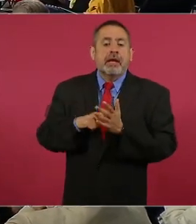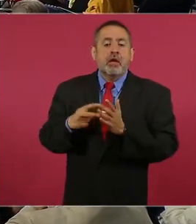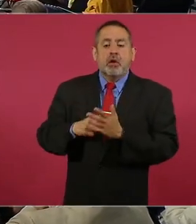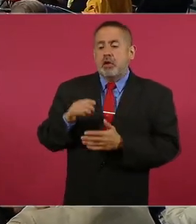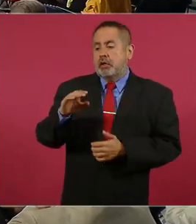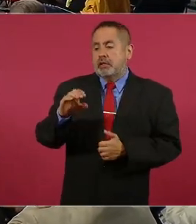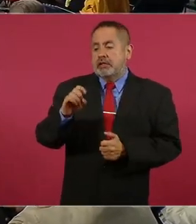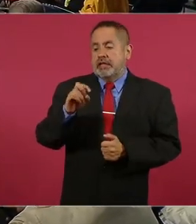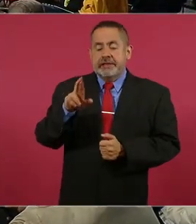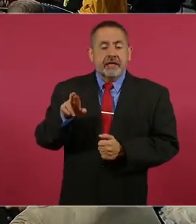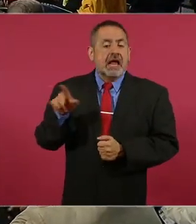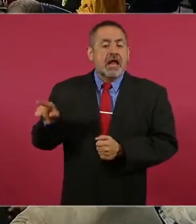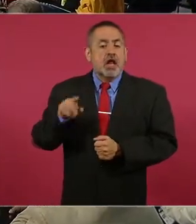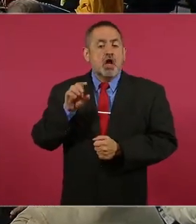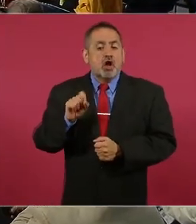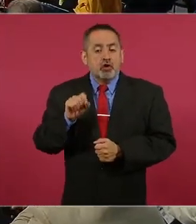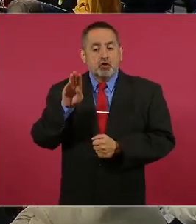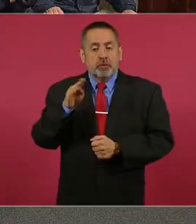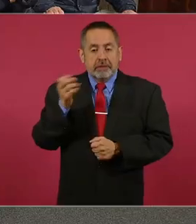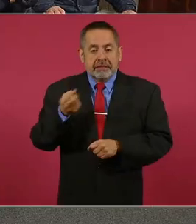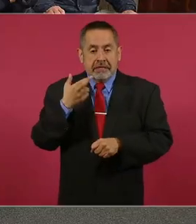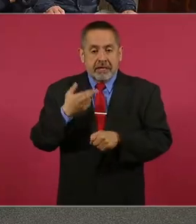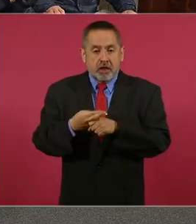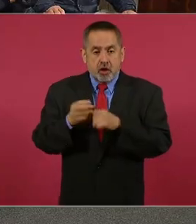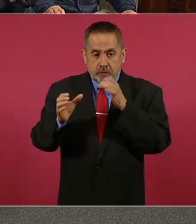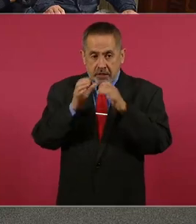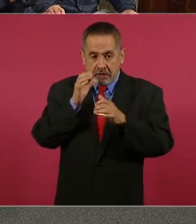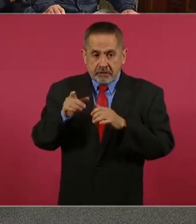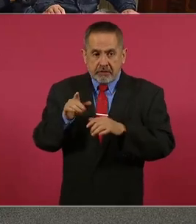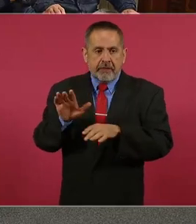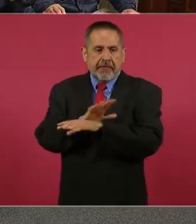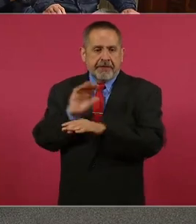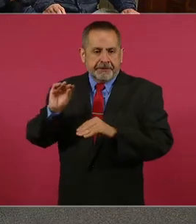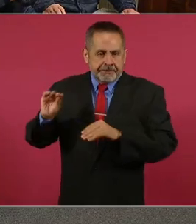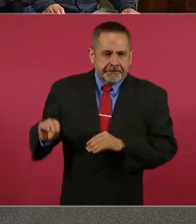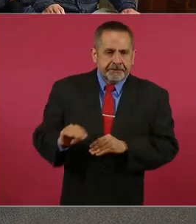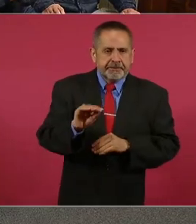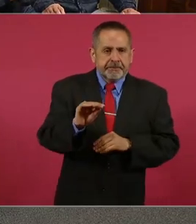era subsecretario de Comunicaciones y